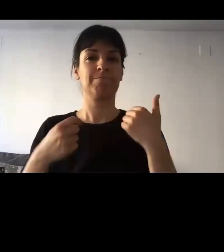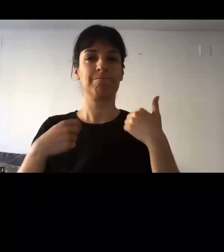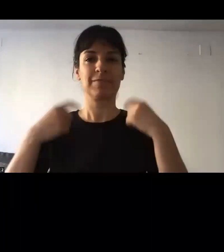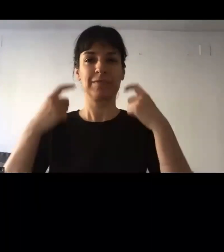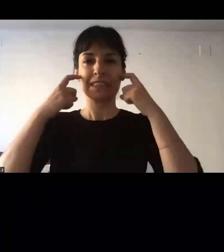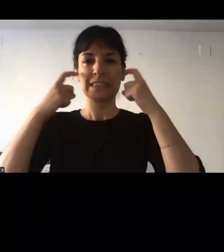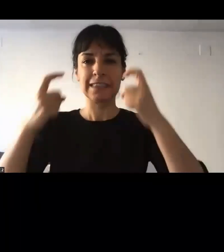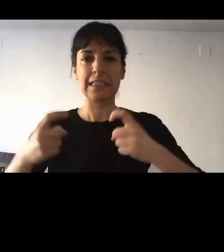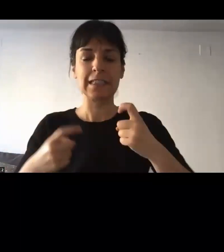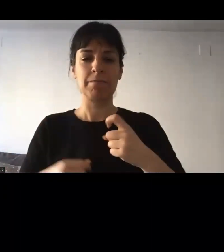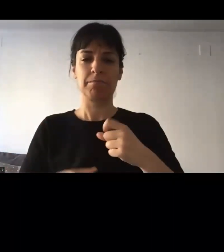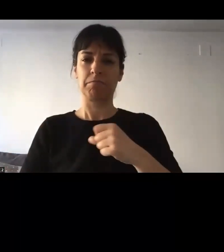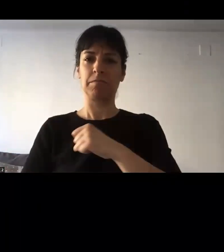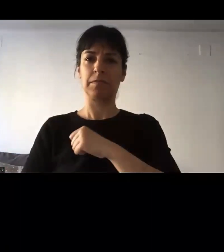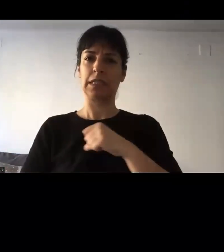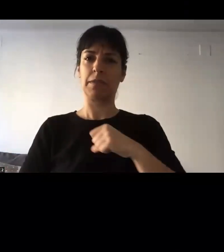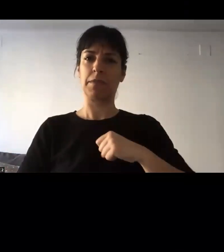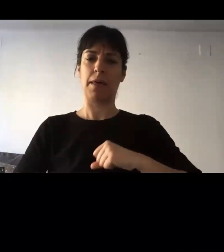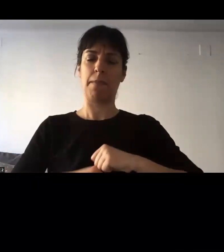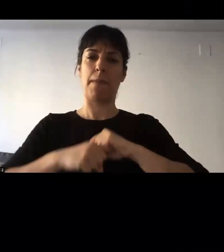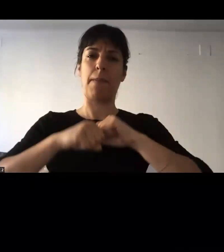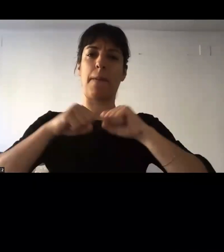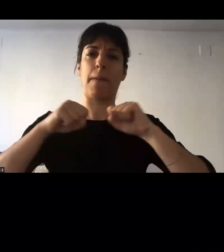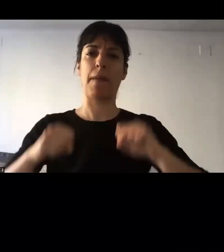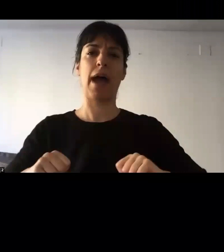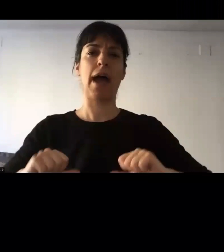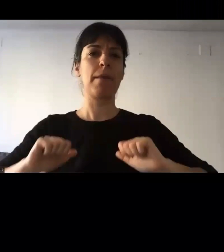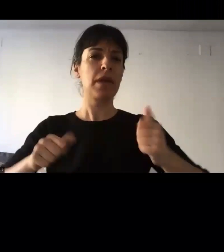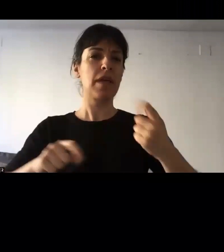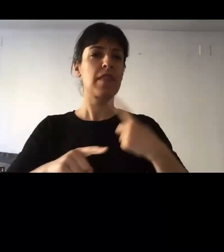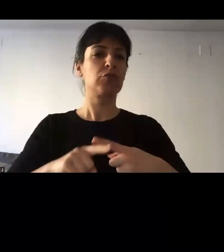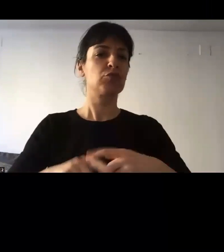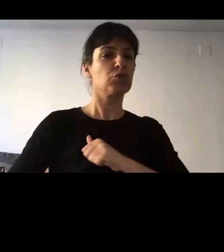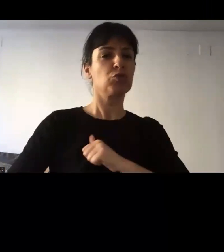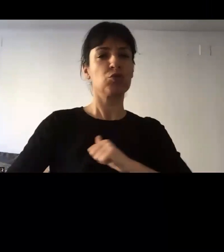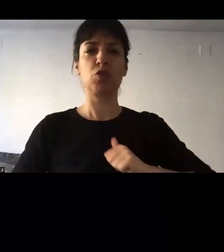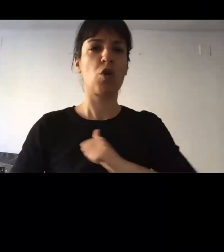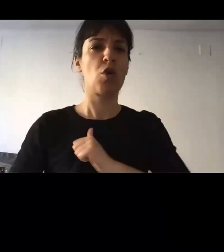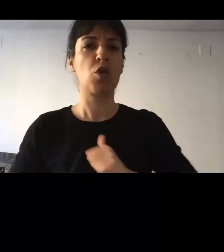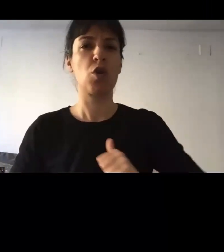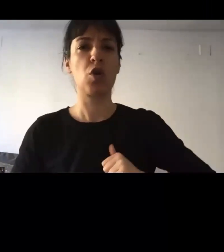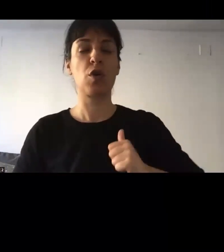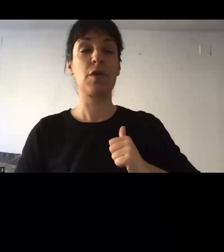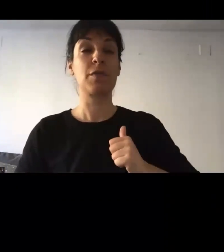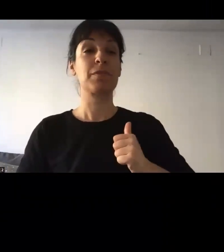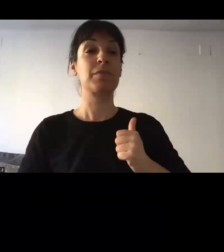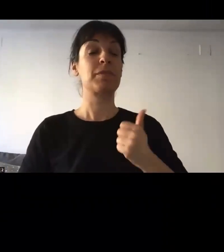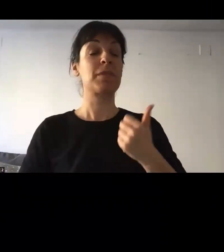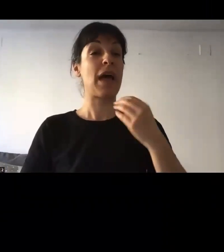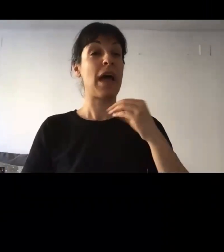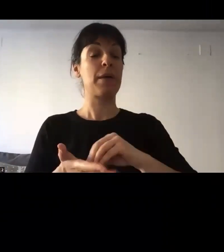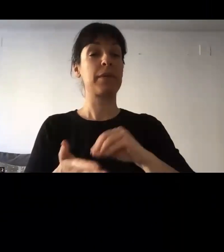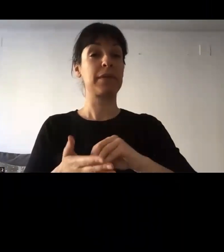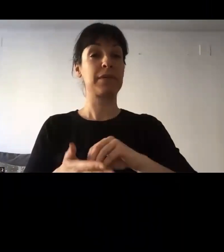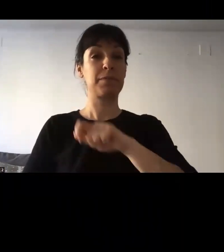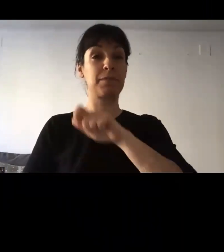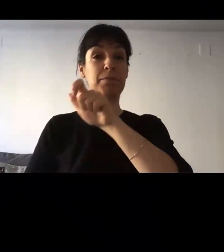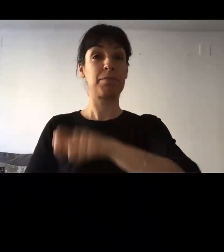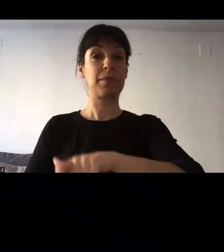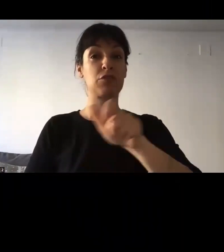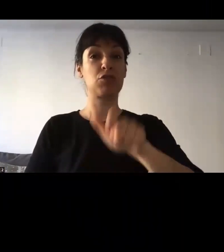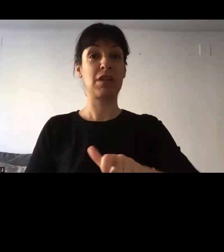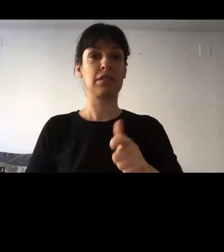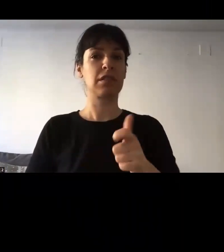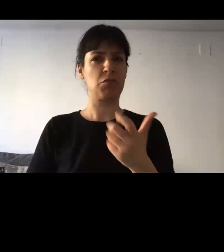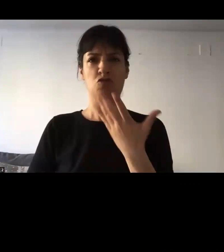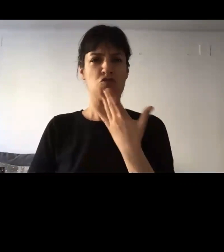más mi independencia y empezar a hacer cosas solo, en ocasiones las personas desconocidas, en ningún caso sin ninguna mala